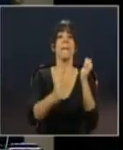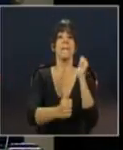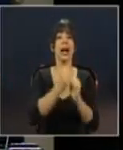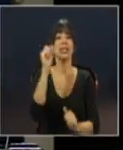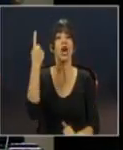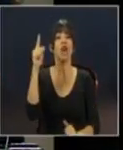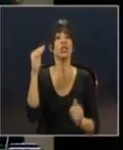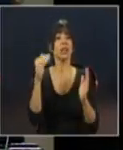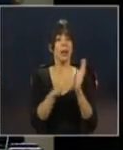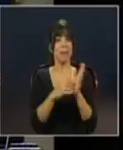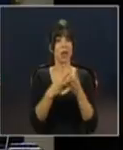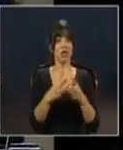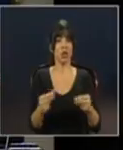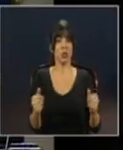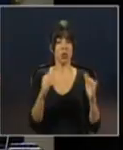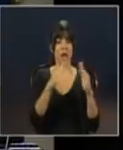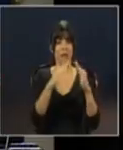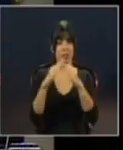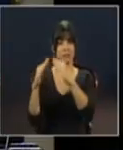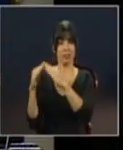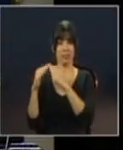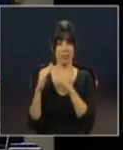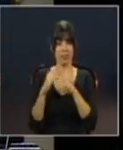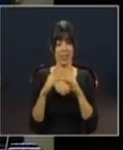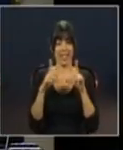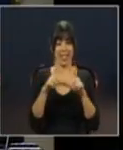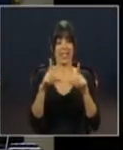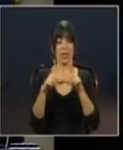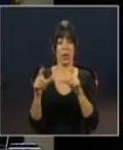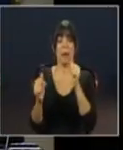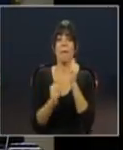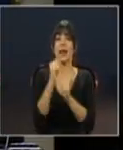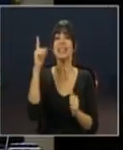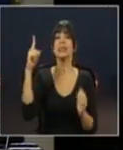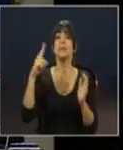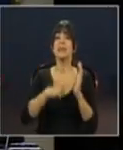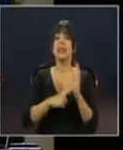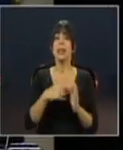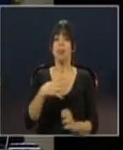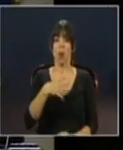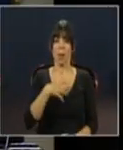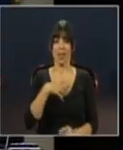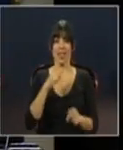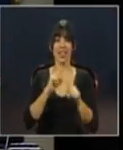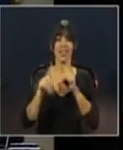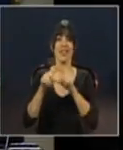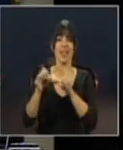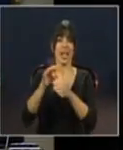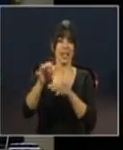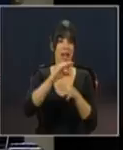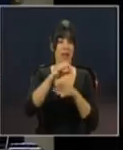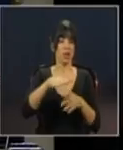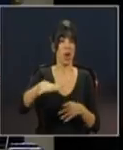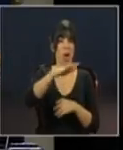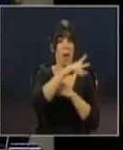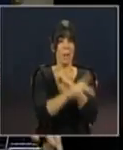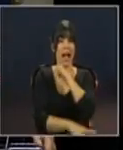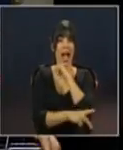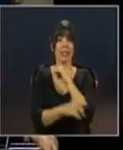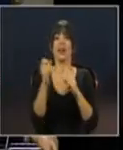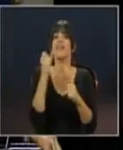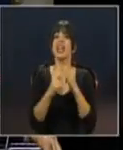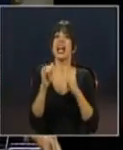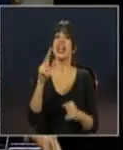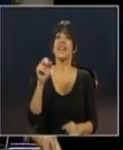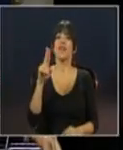11.000 soluciones de vivienda y la titulación de más de 1.000 propiedades en varios puntos del país. Finalmente, el Limbo